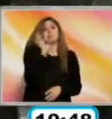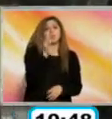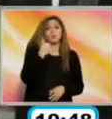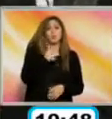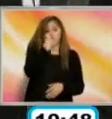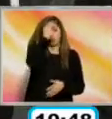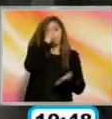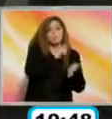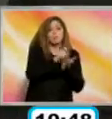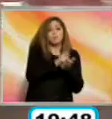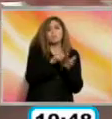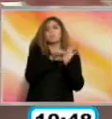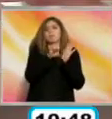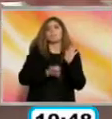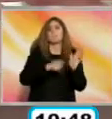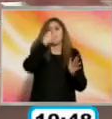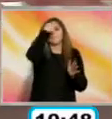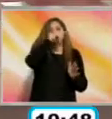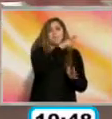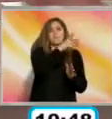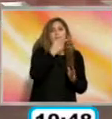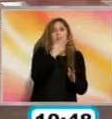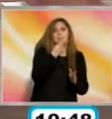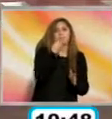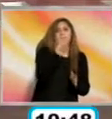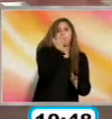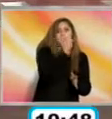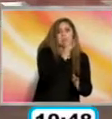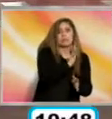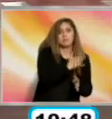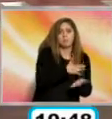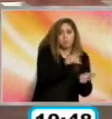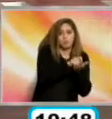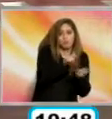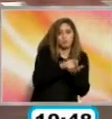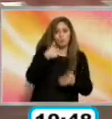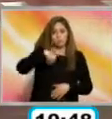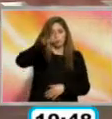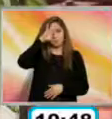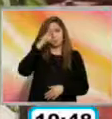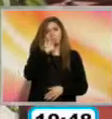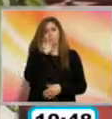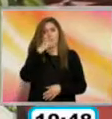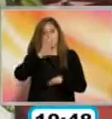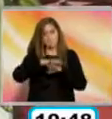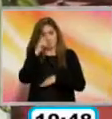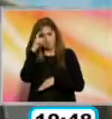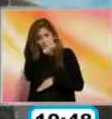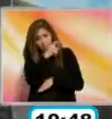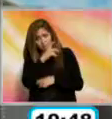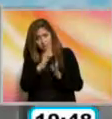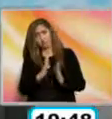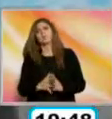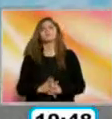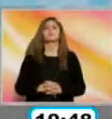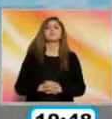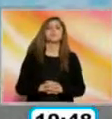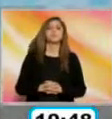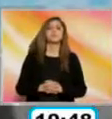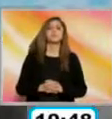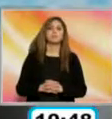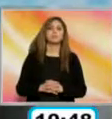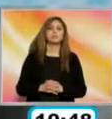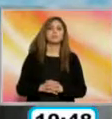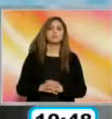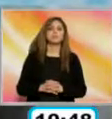pero es complicado hacer música hispana. Ahora en inglés yo creo que debe ser más difícil. ¿O cómo está la situación? No, al contrario, como